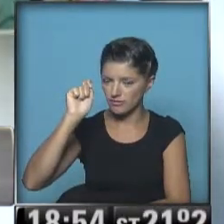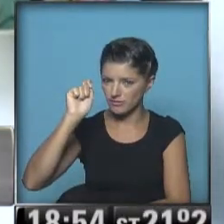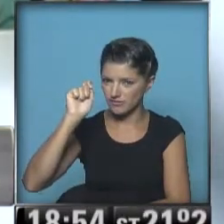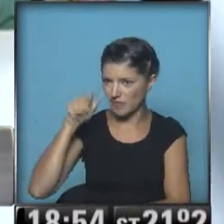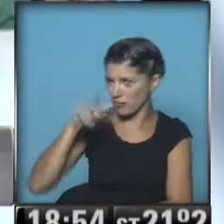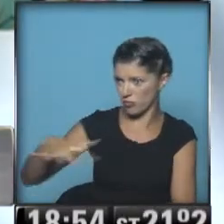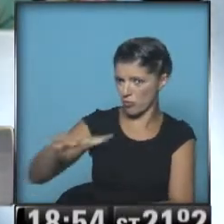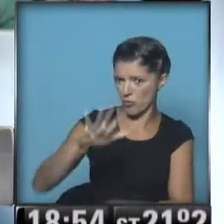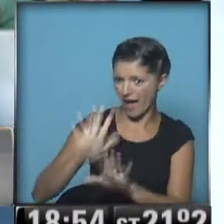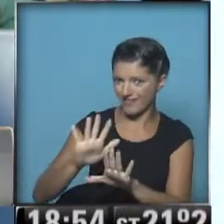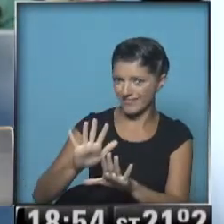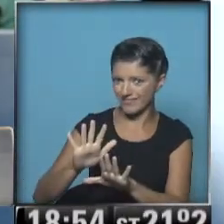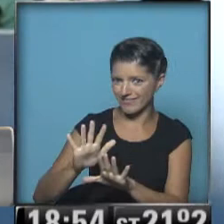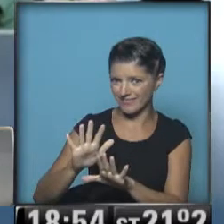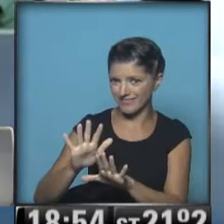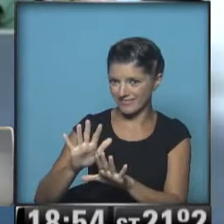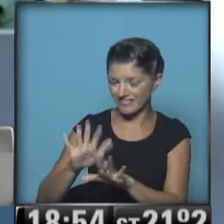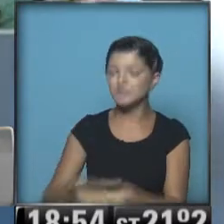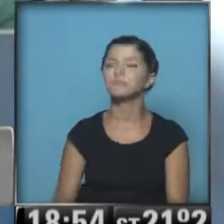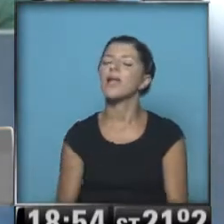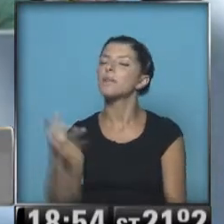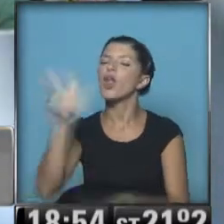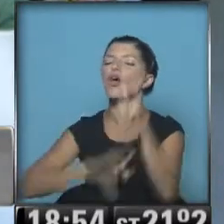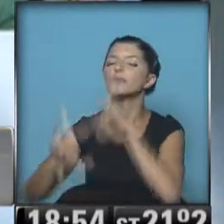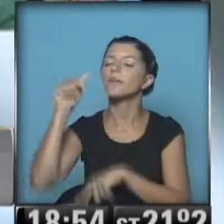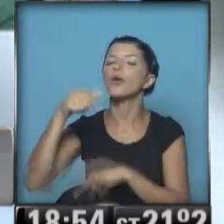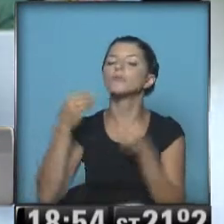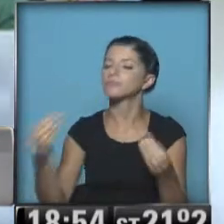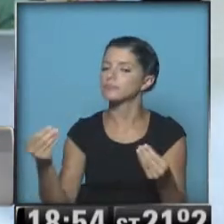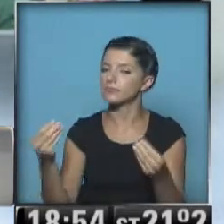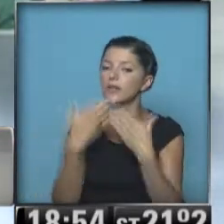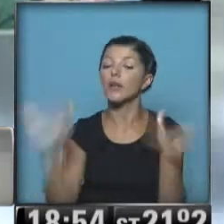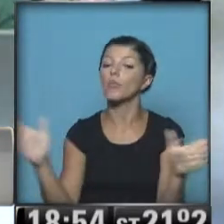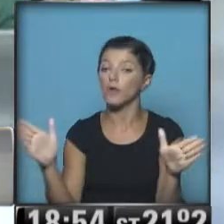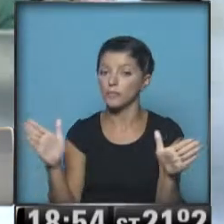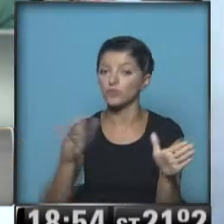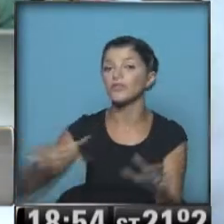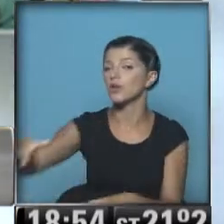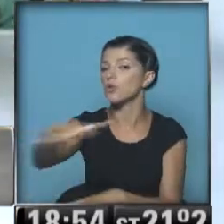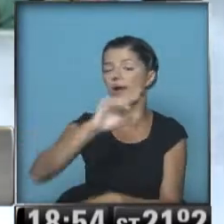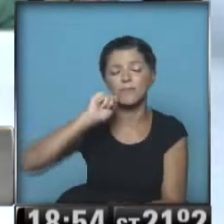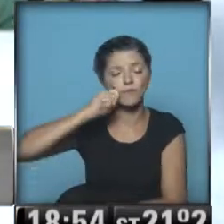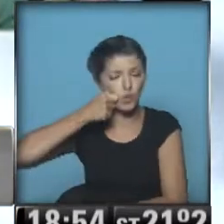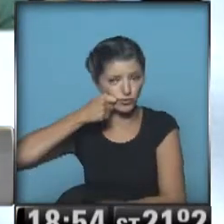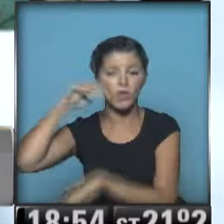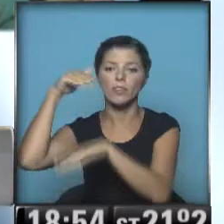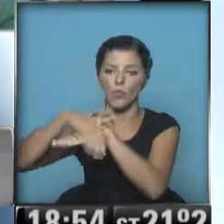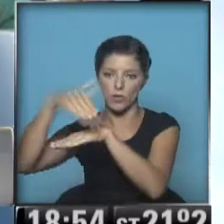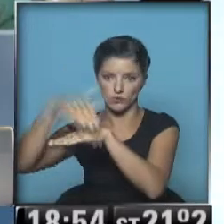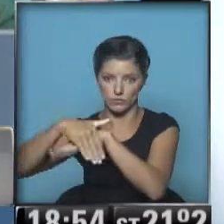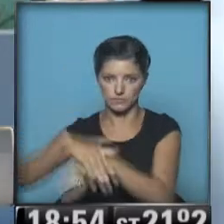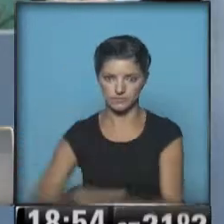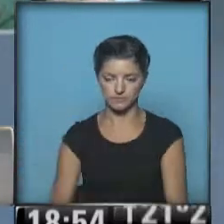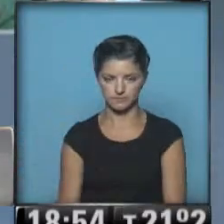ahí muy, muy para la zona. Contame qué estamos haciendo hoy en ese maravilloso Puerto Iguazú. Adelante.